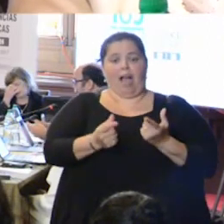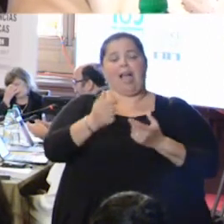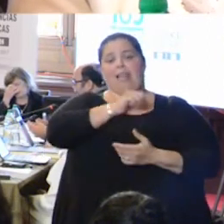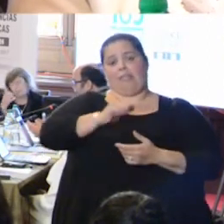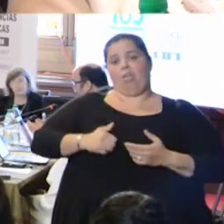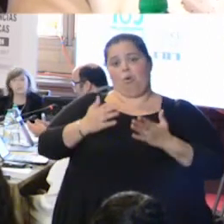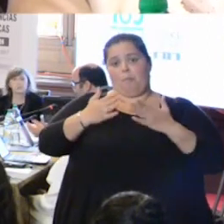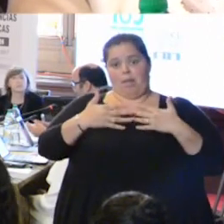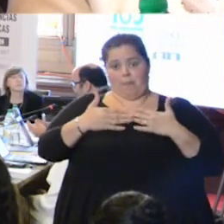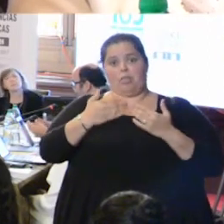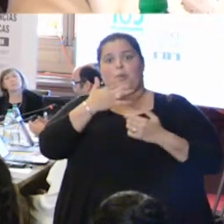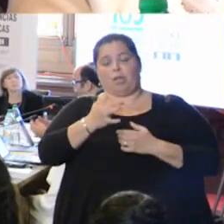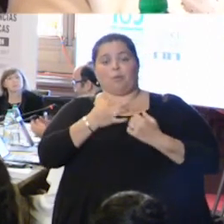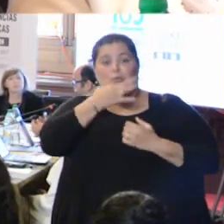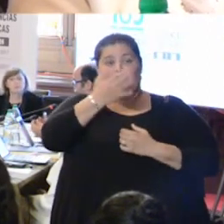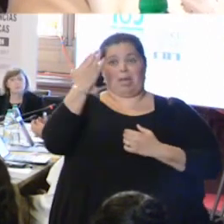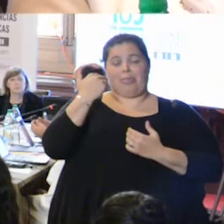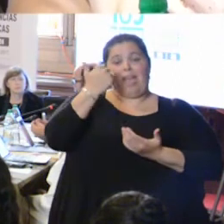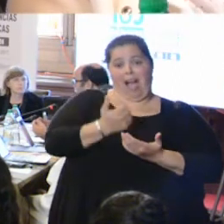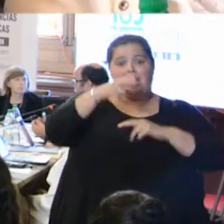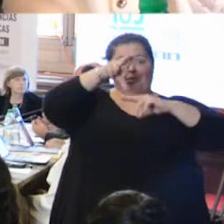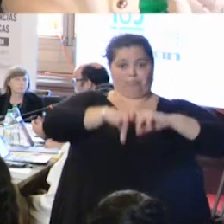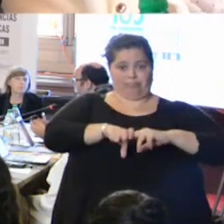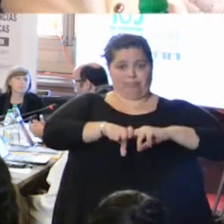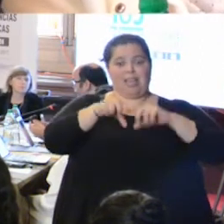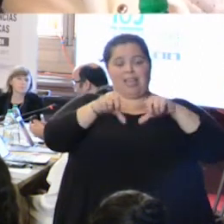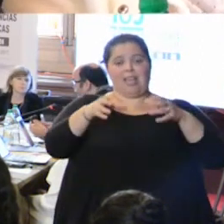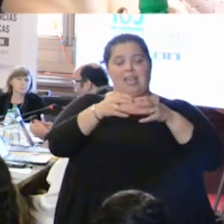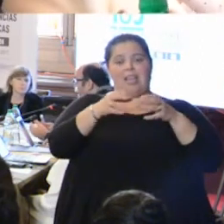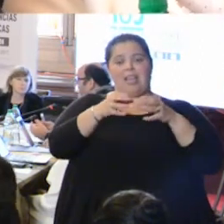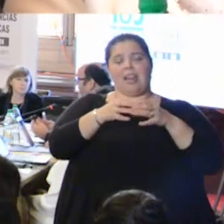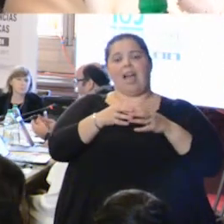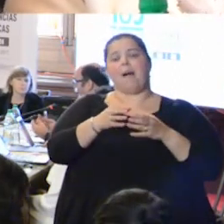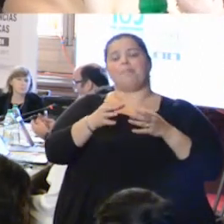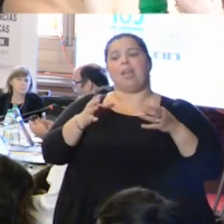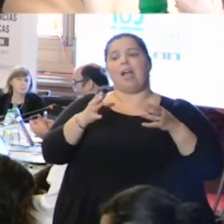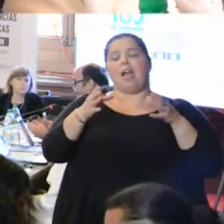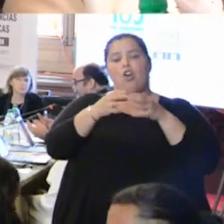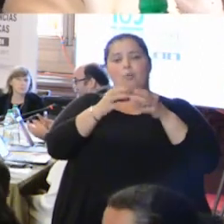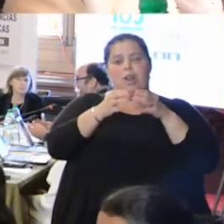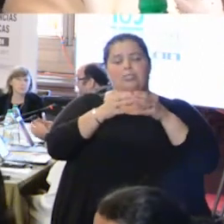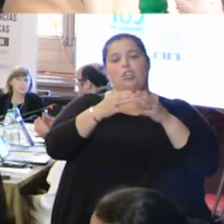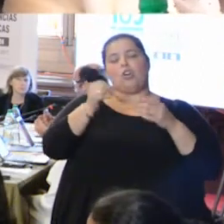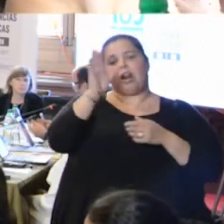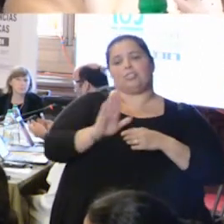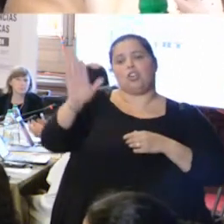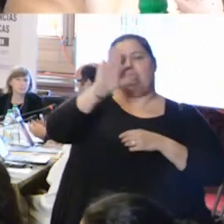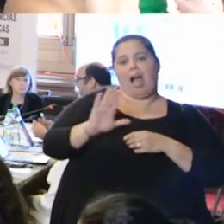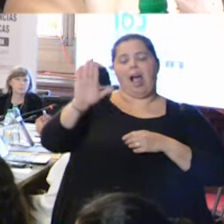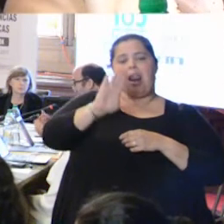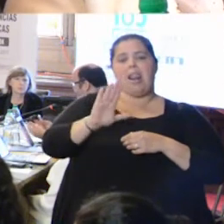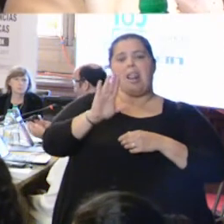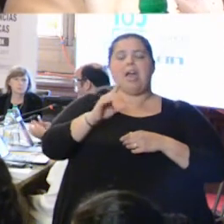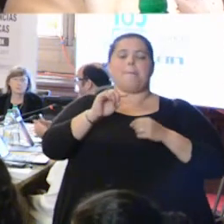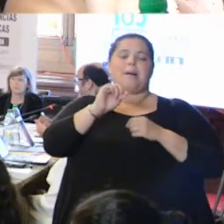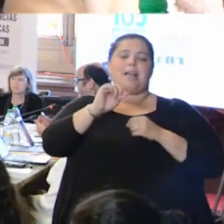las organizaciones de derechos humanos en la Concertación Nacional para el Desarrollo, esa silla tiene que ser utilizada,